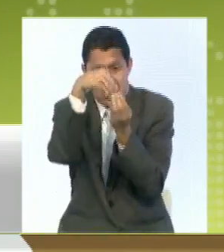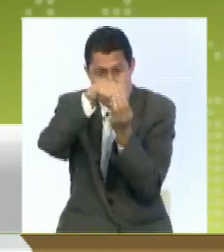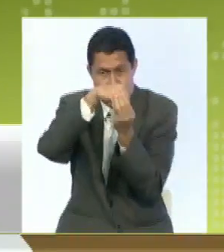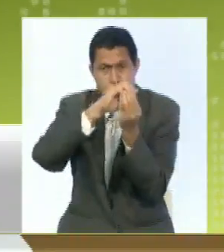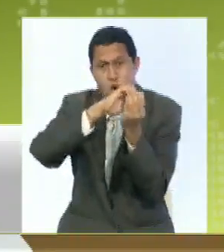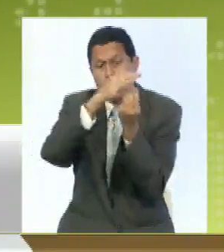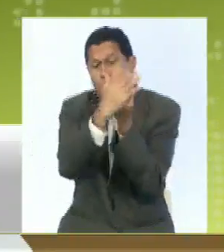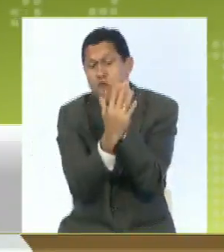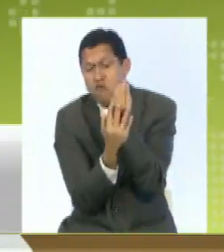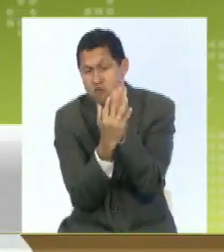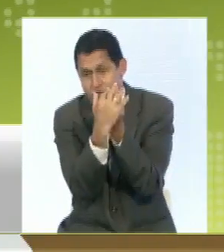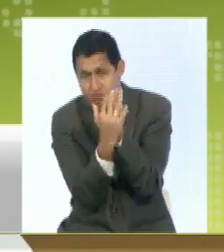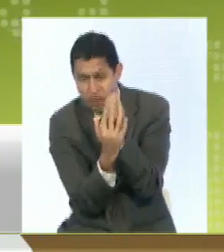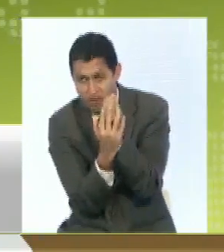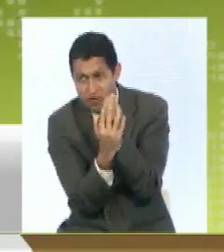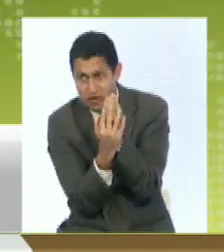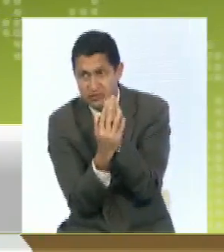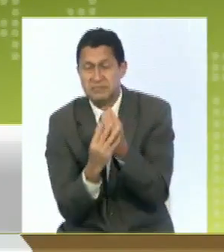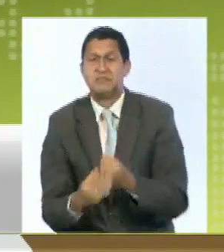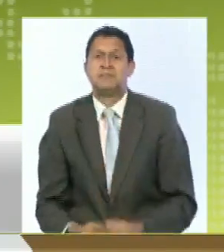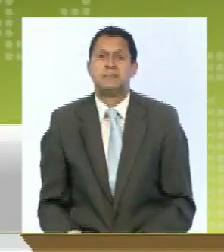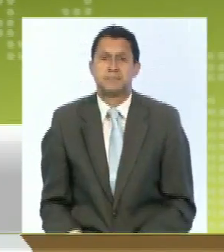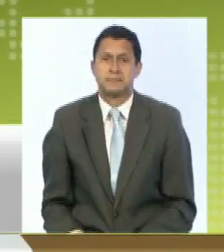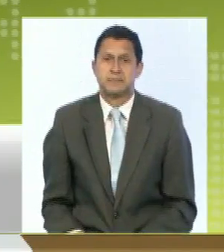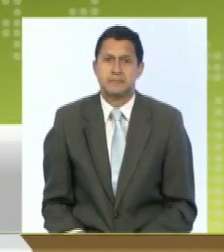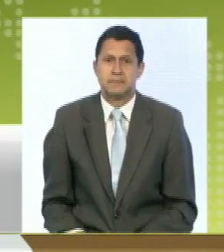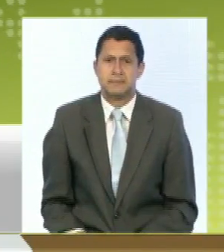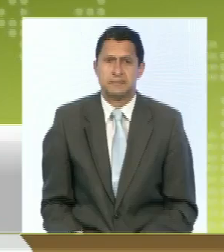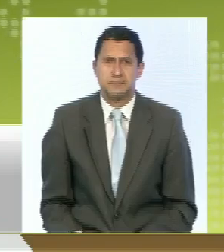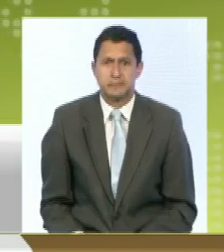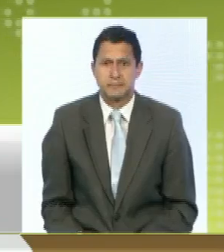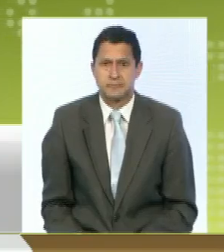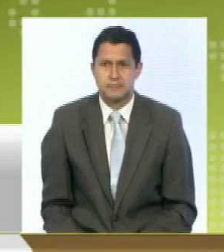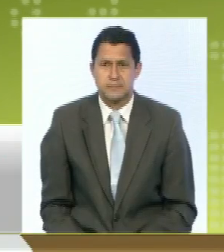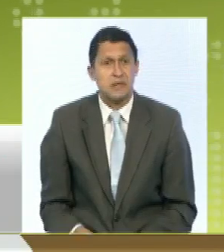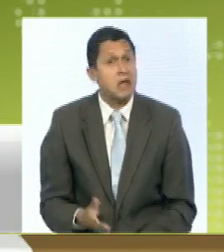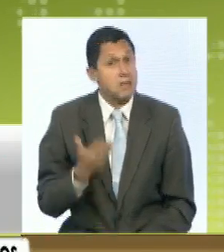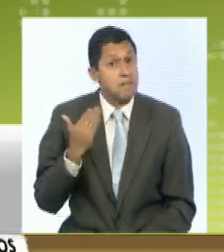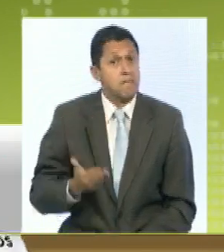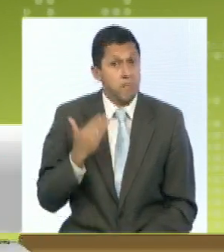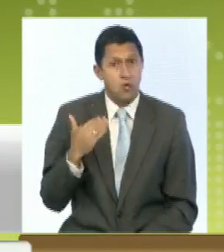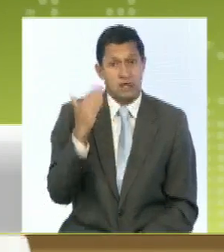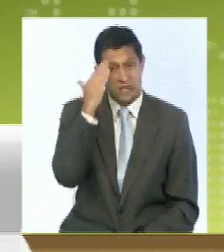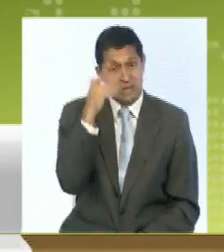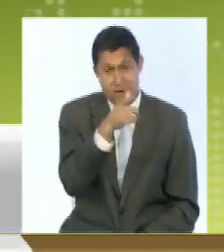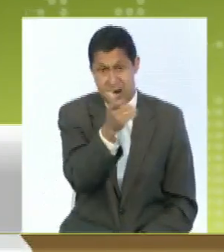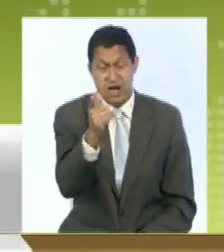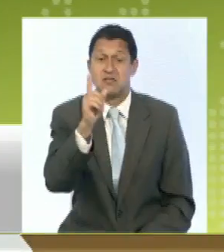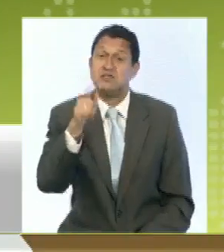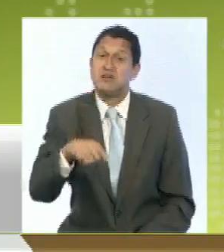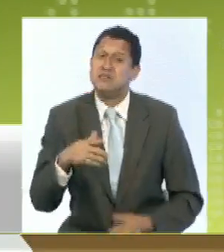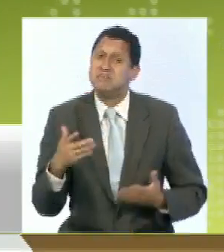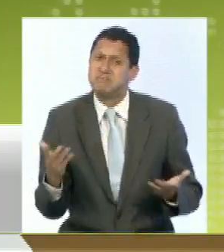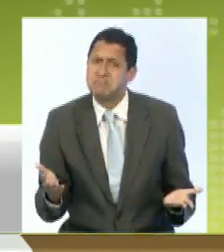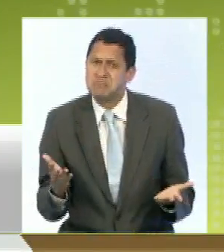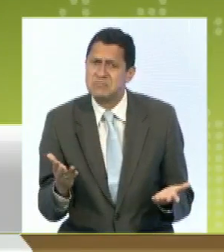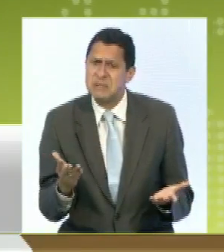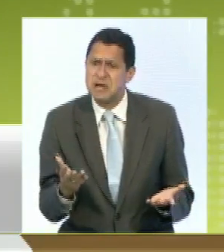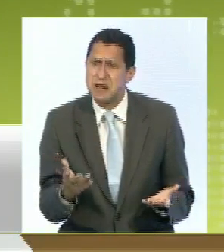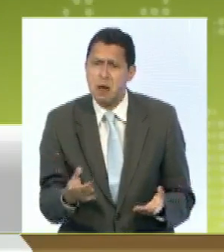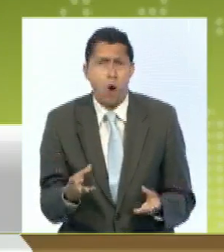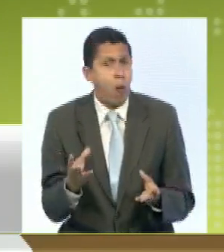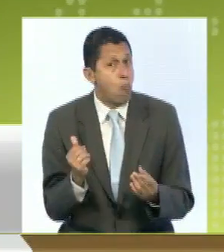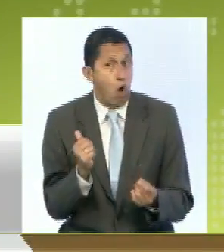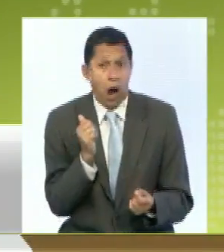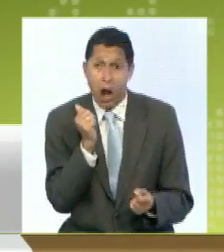y uno que está fuera el testículo donde está en ese es el plexo pampín forma bastante importante conocer esto y saber que el abuso de pesas